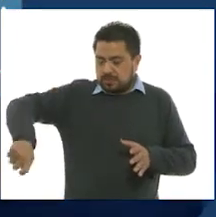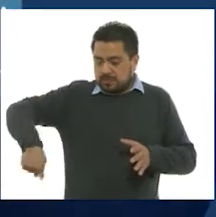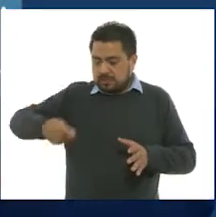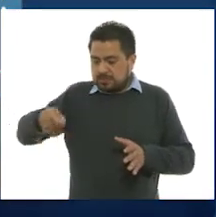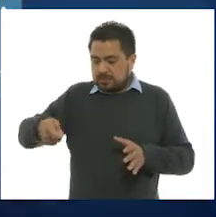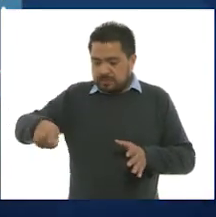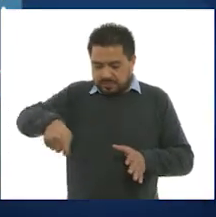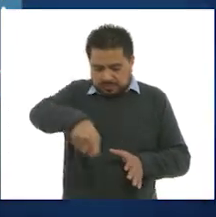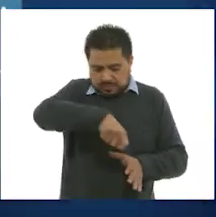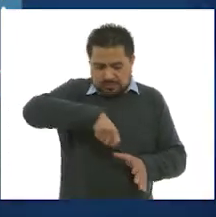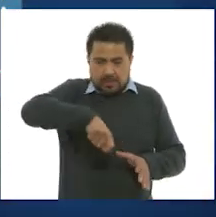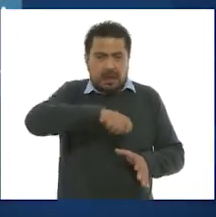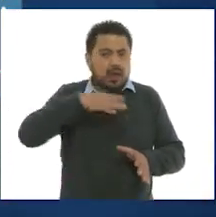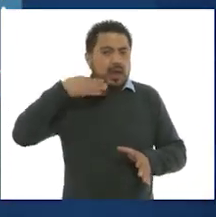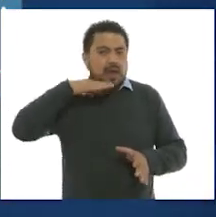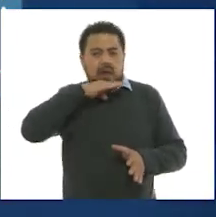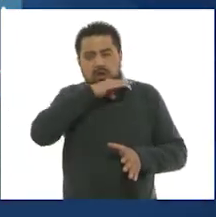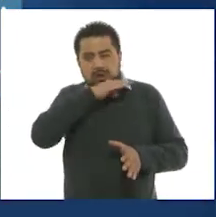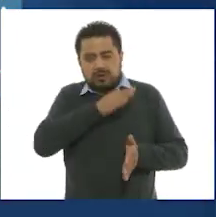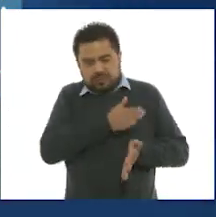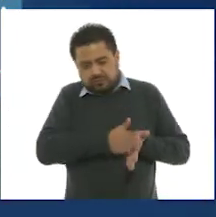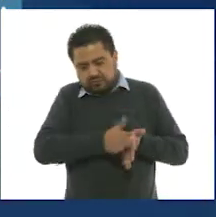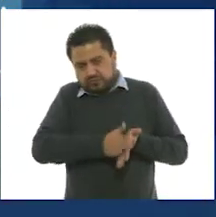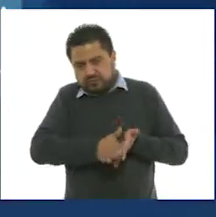su elote